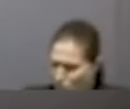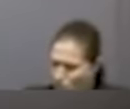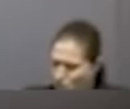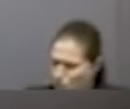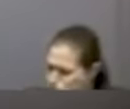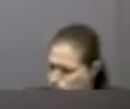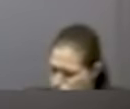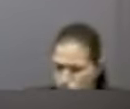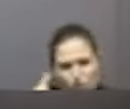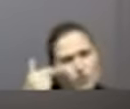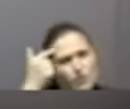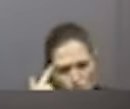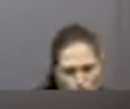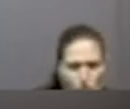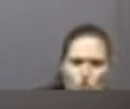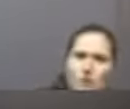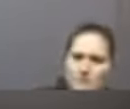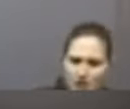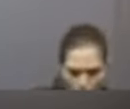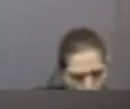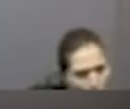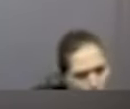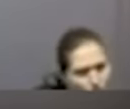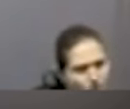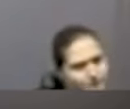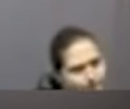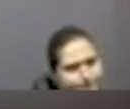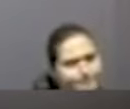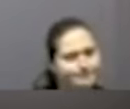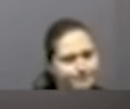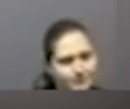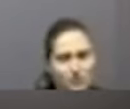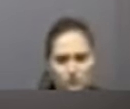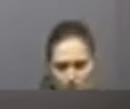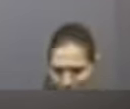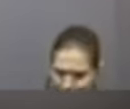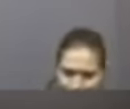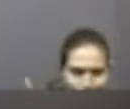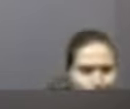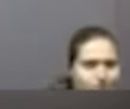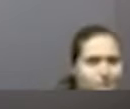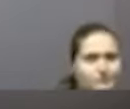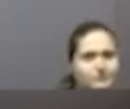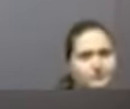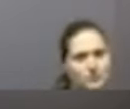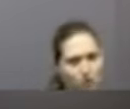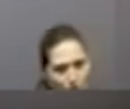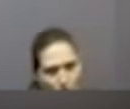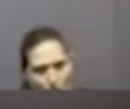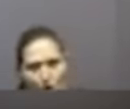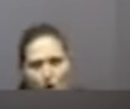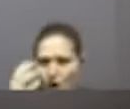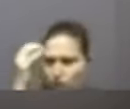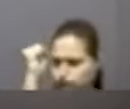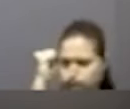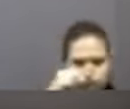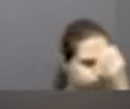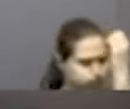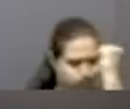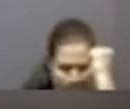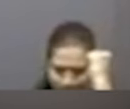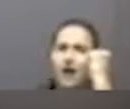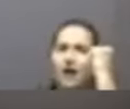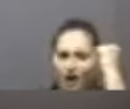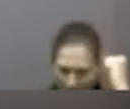sábado que retirará el proyecto de ley de modernización fiscal depositado ante el Congreso Nacional hace